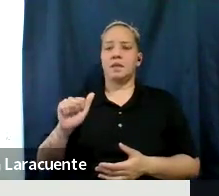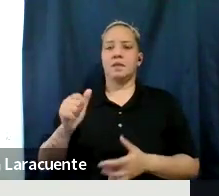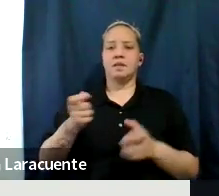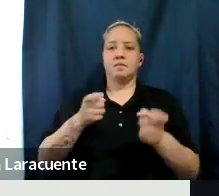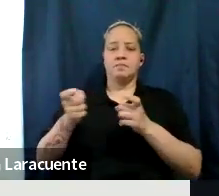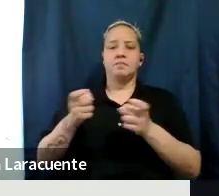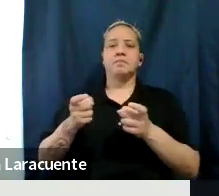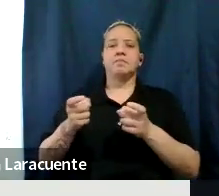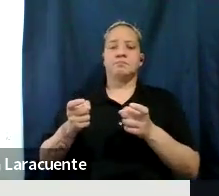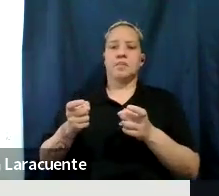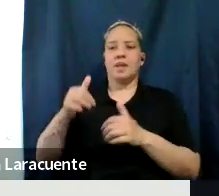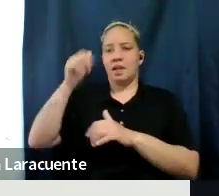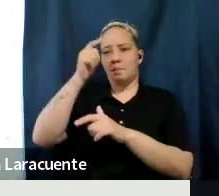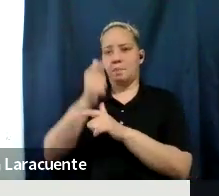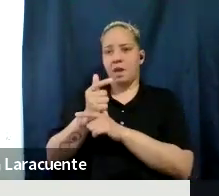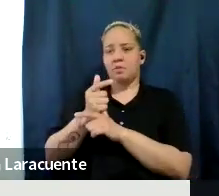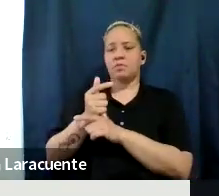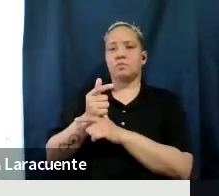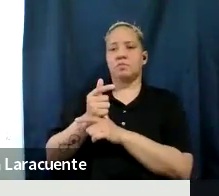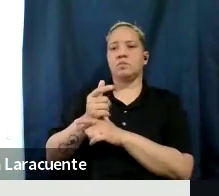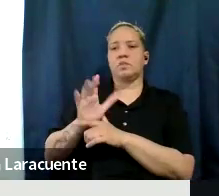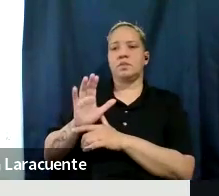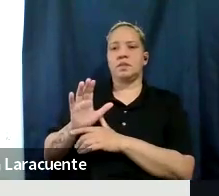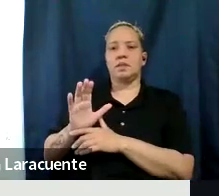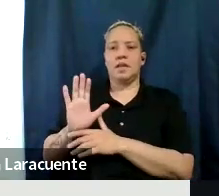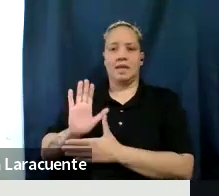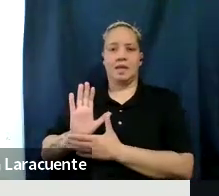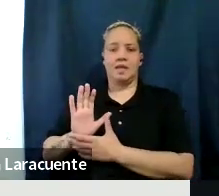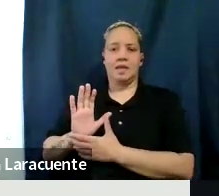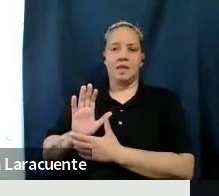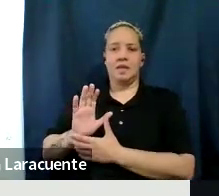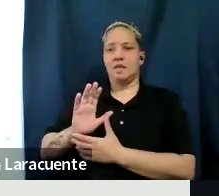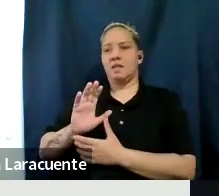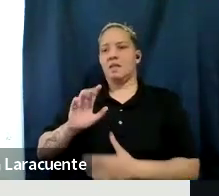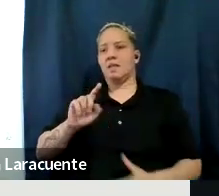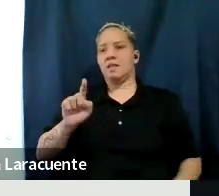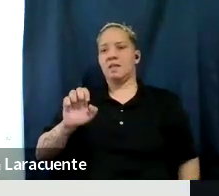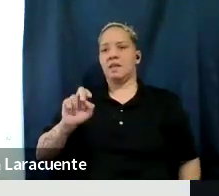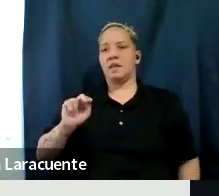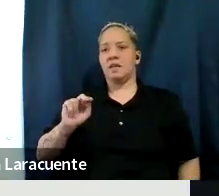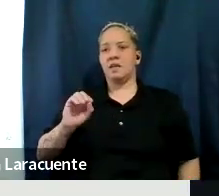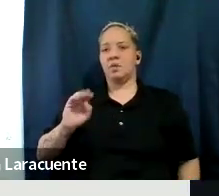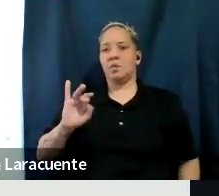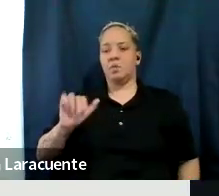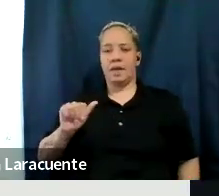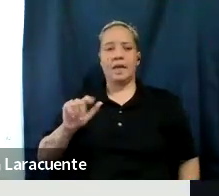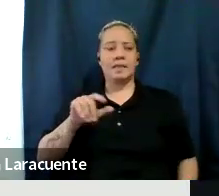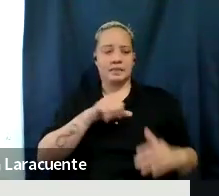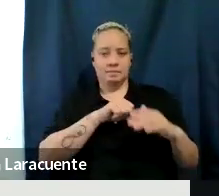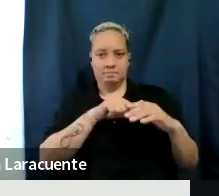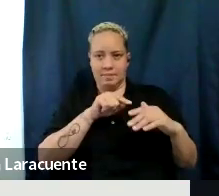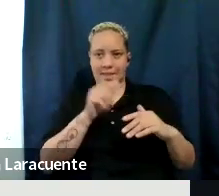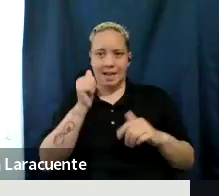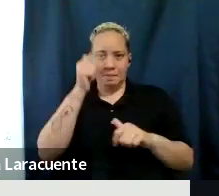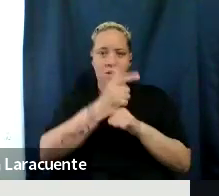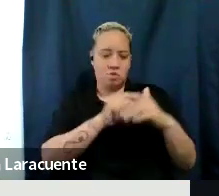José Camprubí. Este sí había nacido exactamente en Puerto Rico, mientras que Zenobia había nacido ya en Cataluña, aunque de